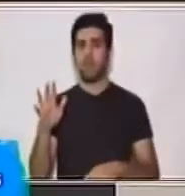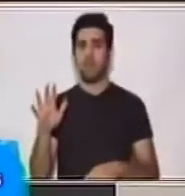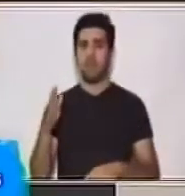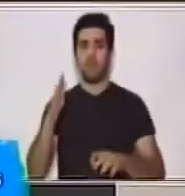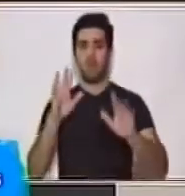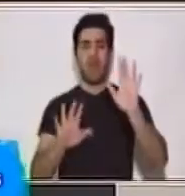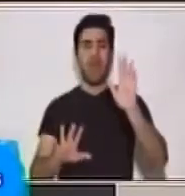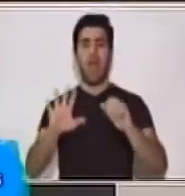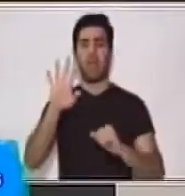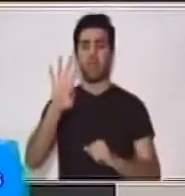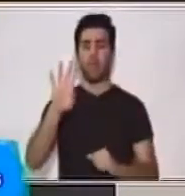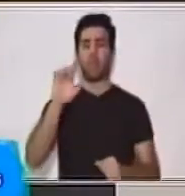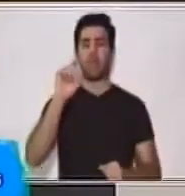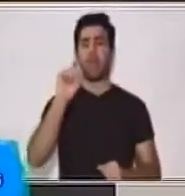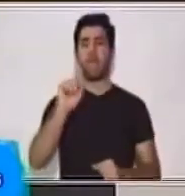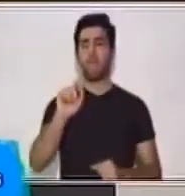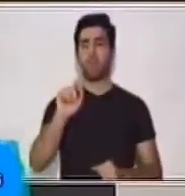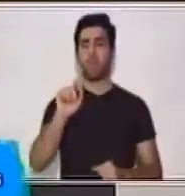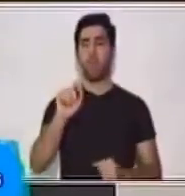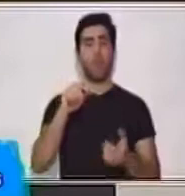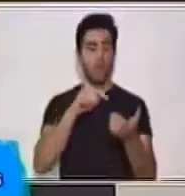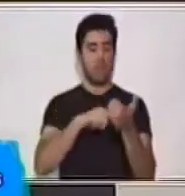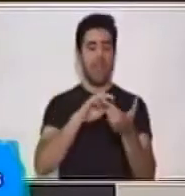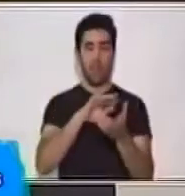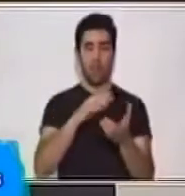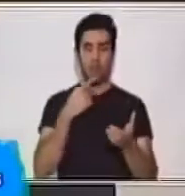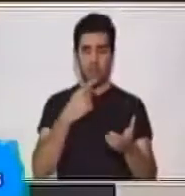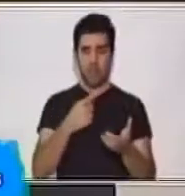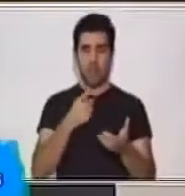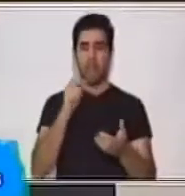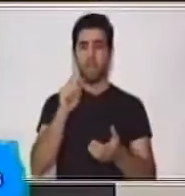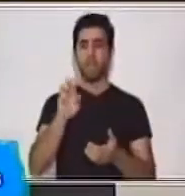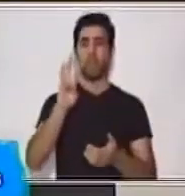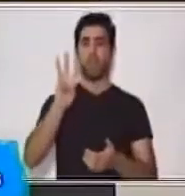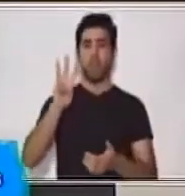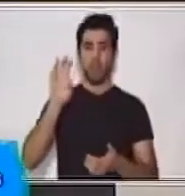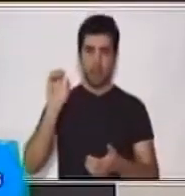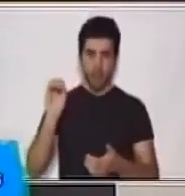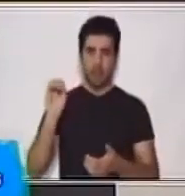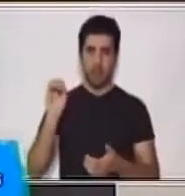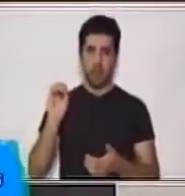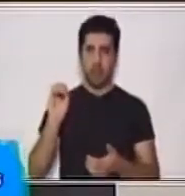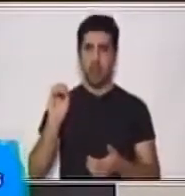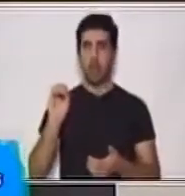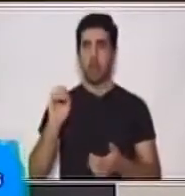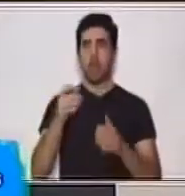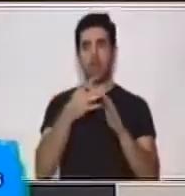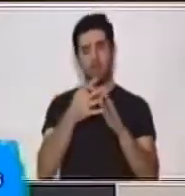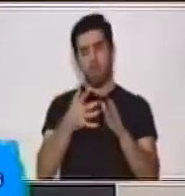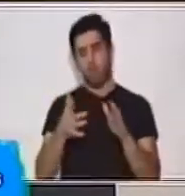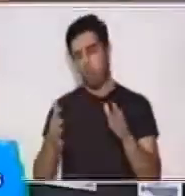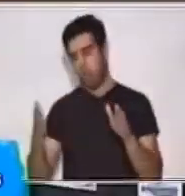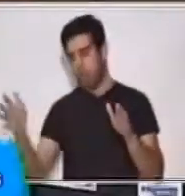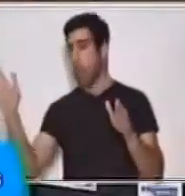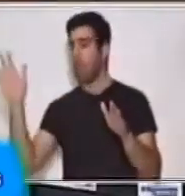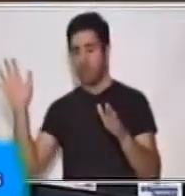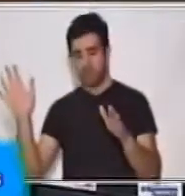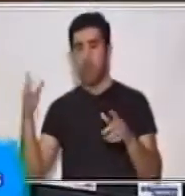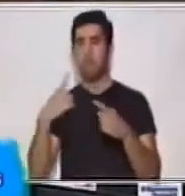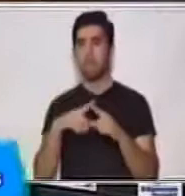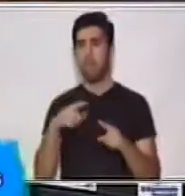14 puntos. En mi calculadora me da 30 y luego va a seguir un 8, entonces yo voy a aproximar